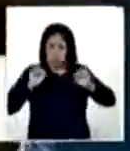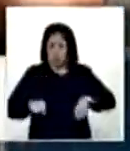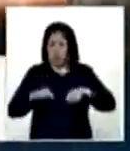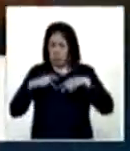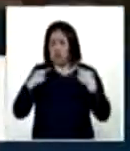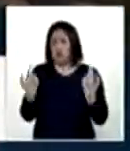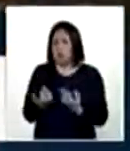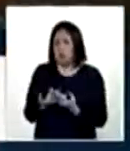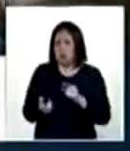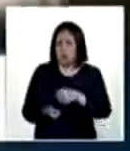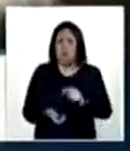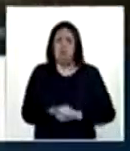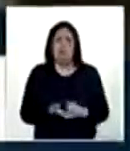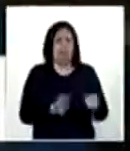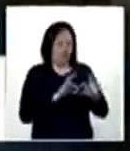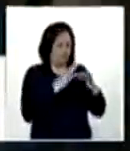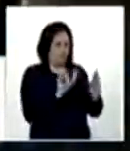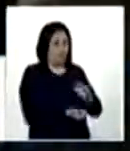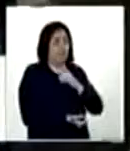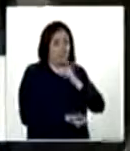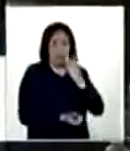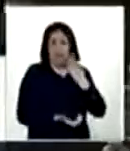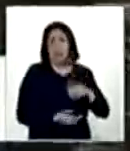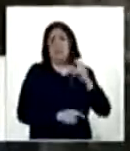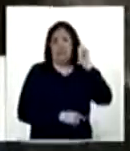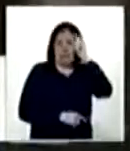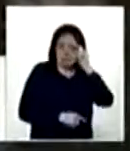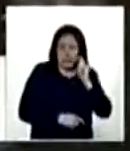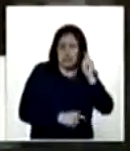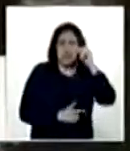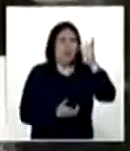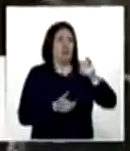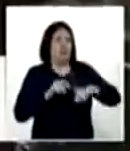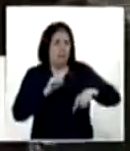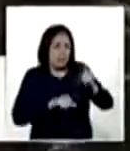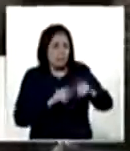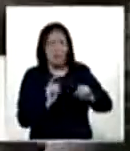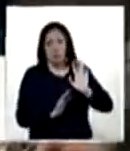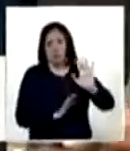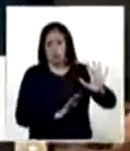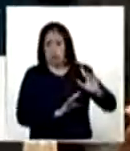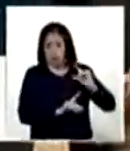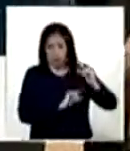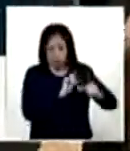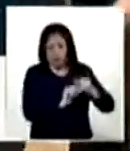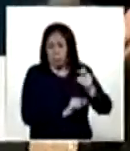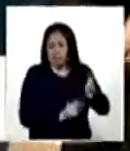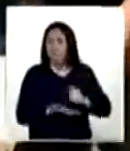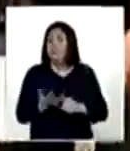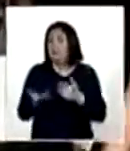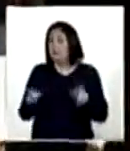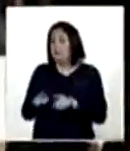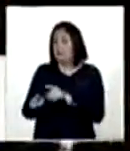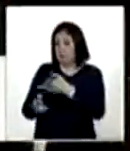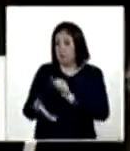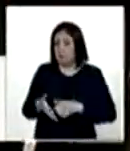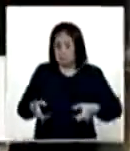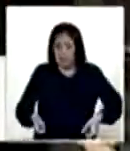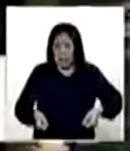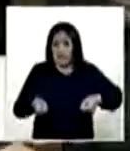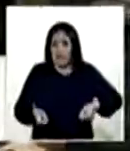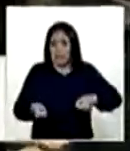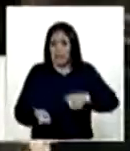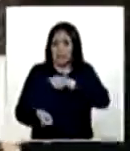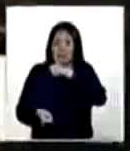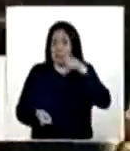los parientes de mi papá, los tíos, los primos de su generación. También es infaltable las cajas de cerveza, ¿no es cierto,